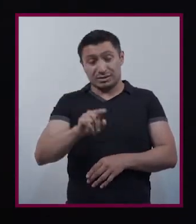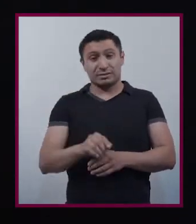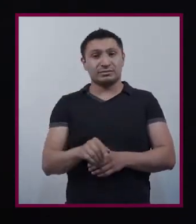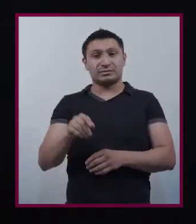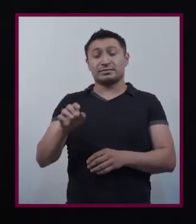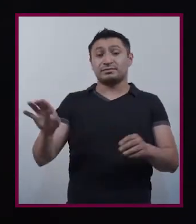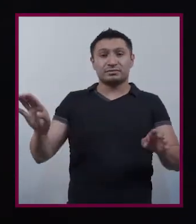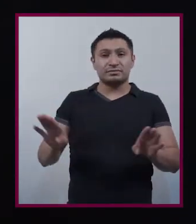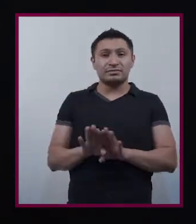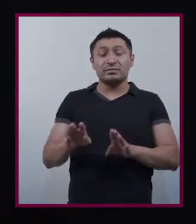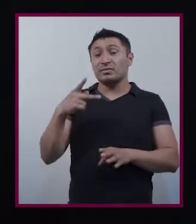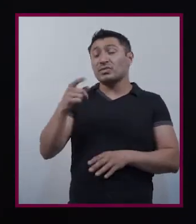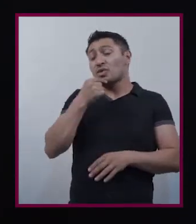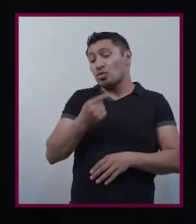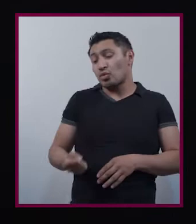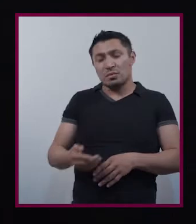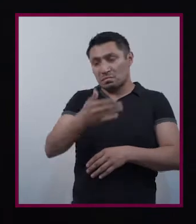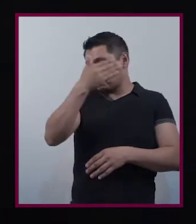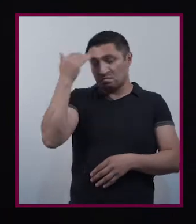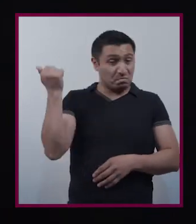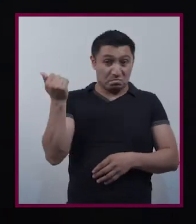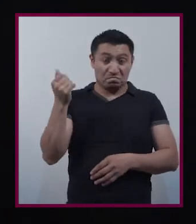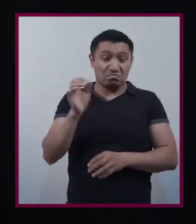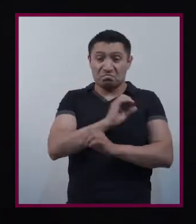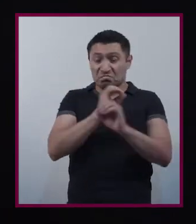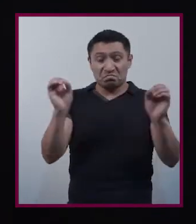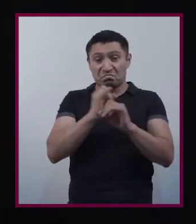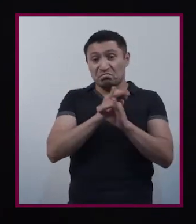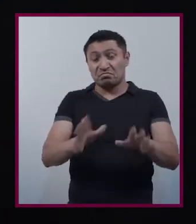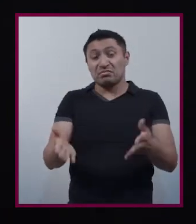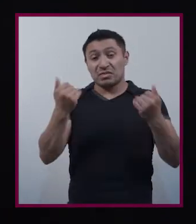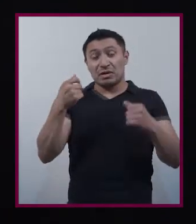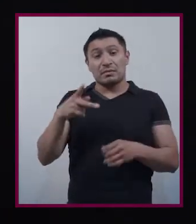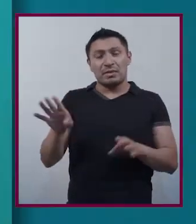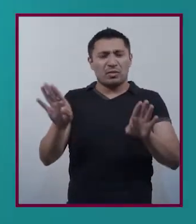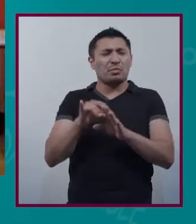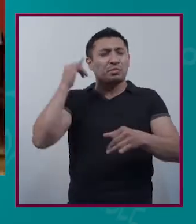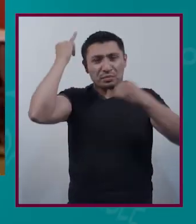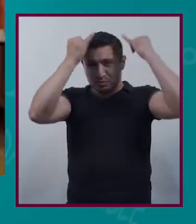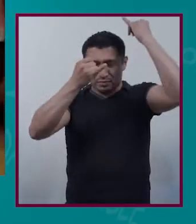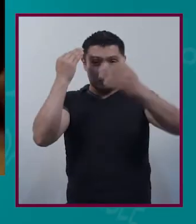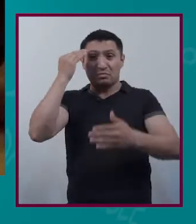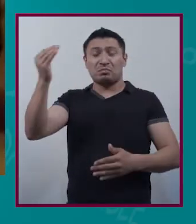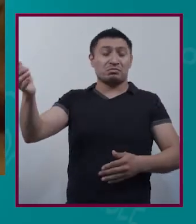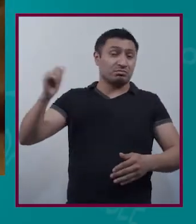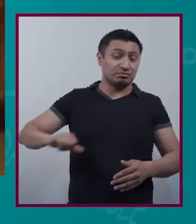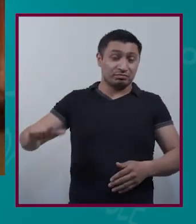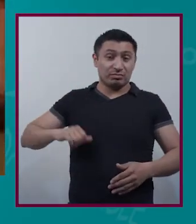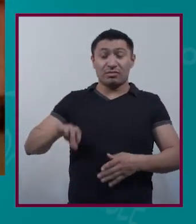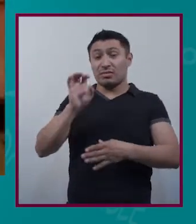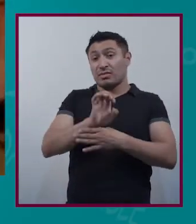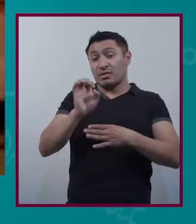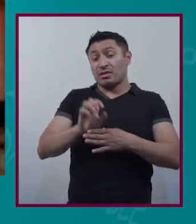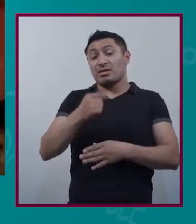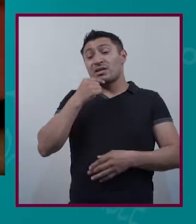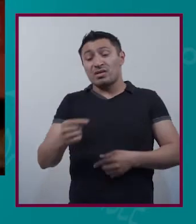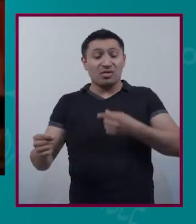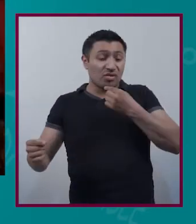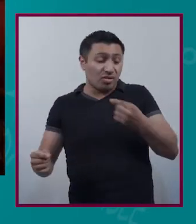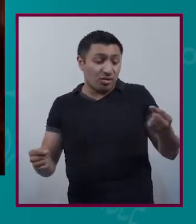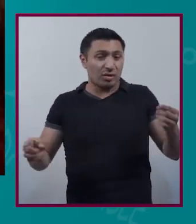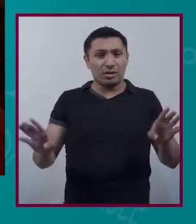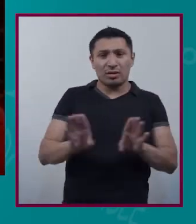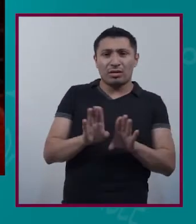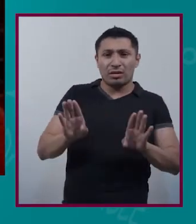se sabe nada de su infancia, pero se puede deducir por las costumbres de la época. Entonces, las niñas y los niños